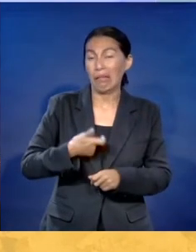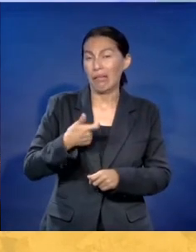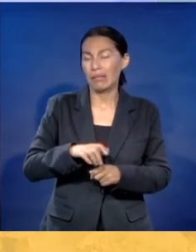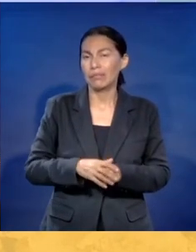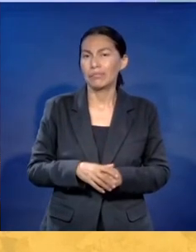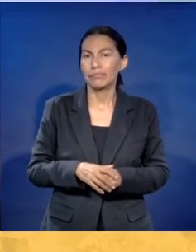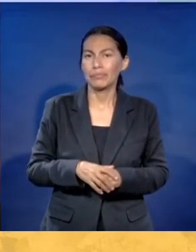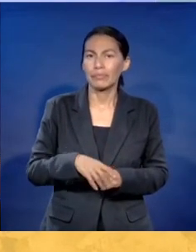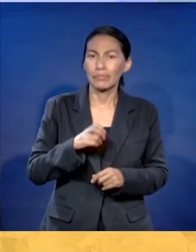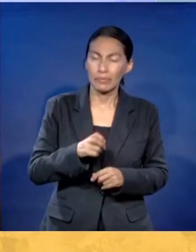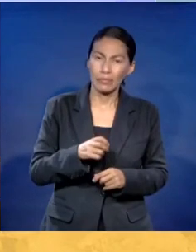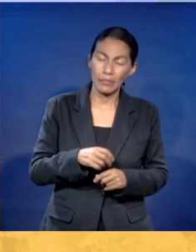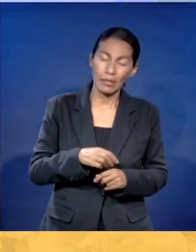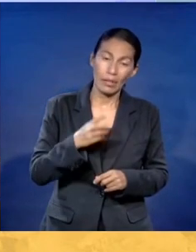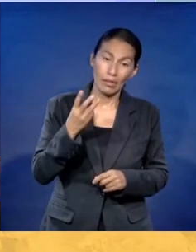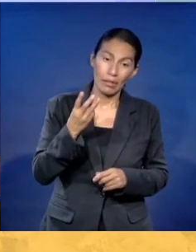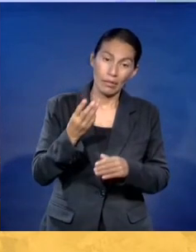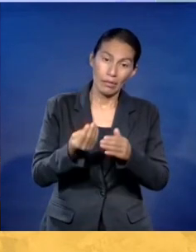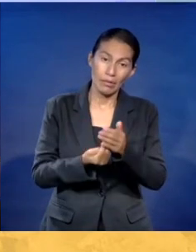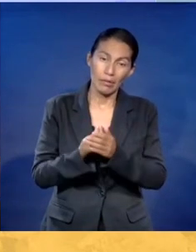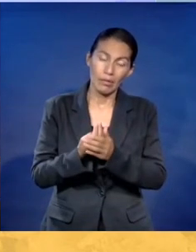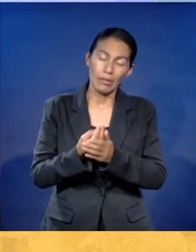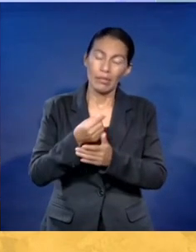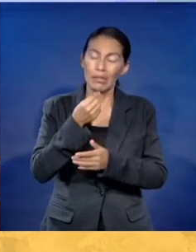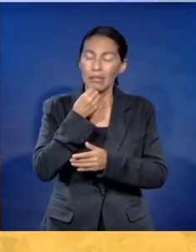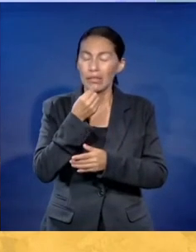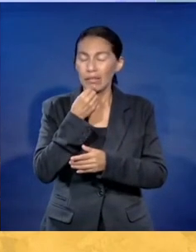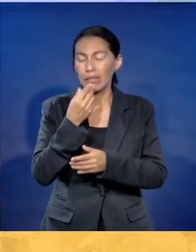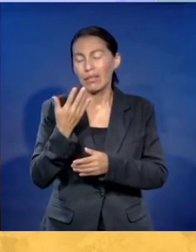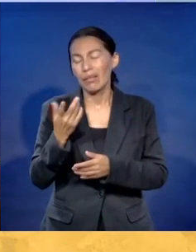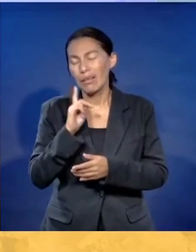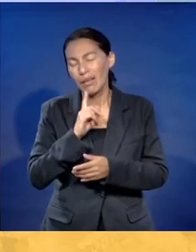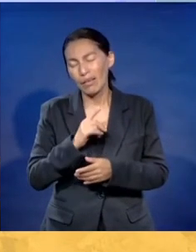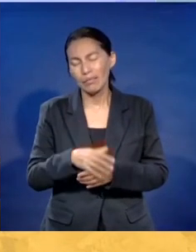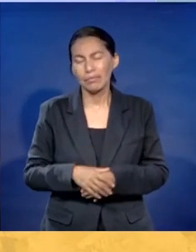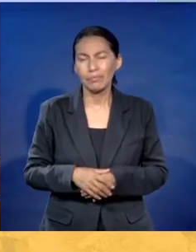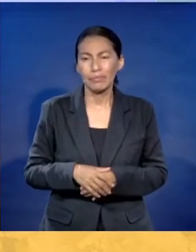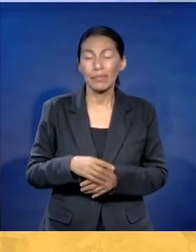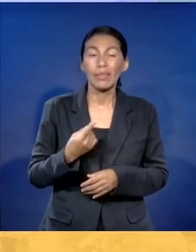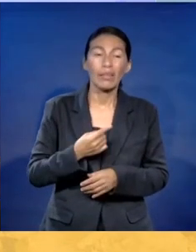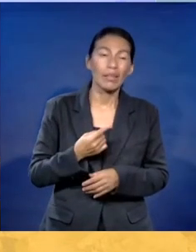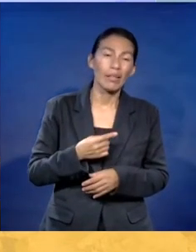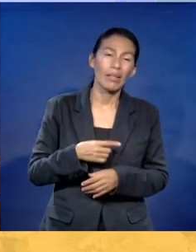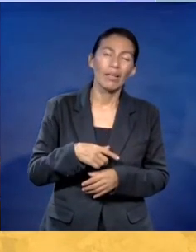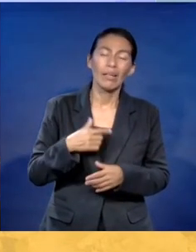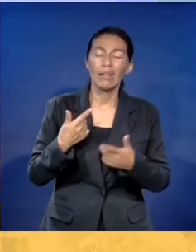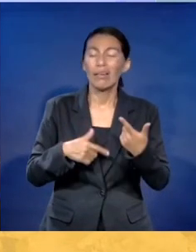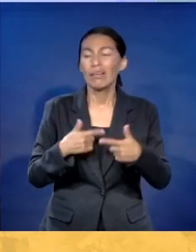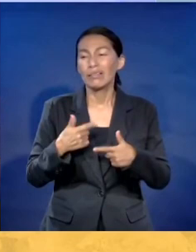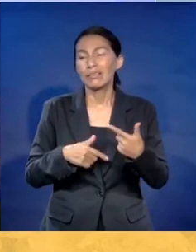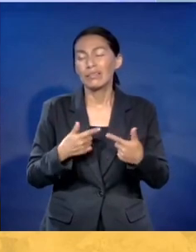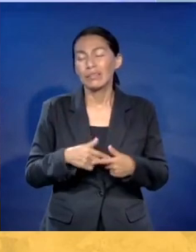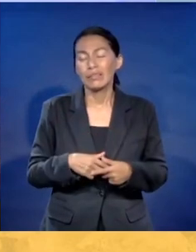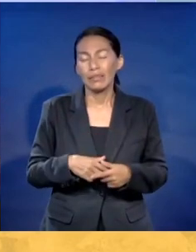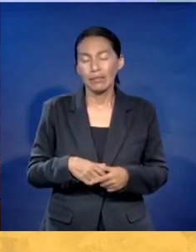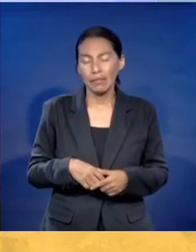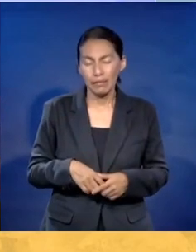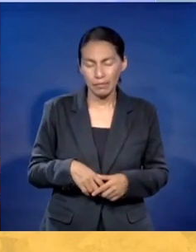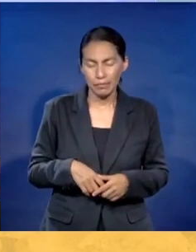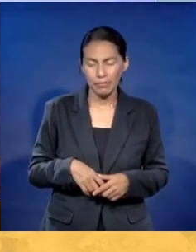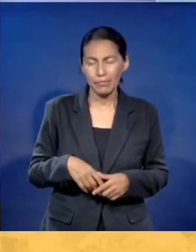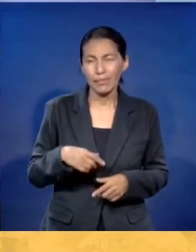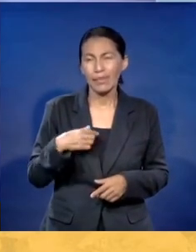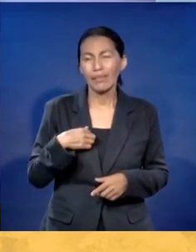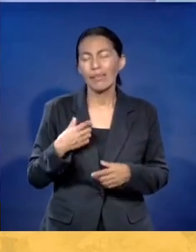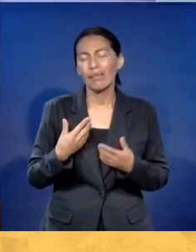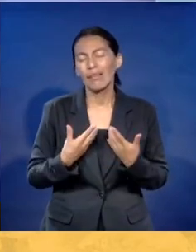coraje de las tres de la mañana mi esposa Luis el niño que tiene la niña su leche sabe una cosa